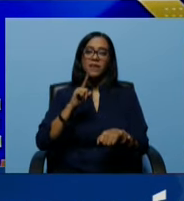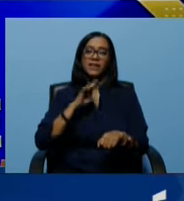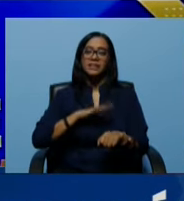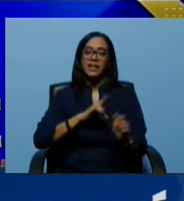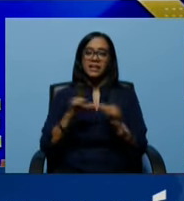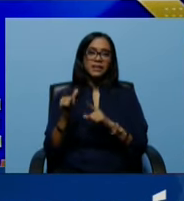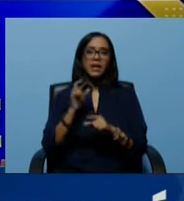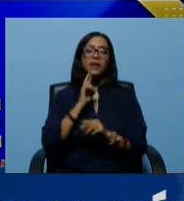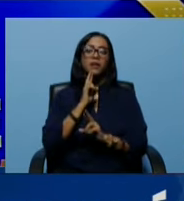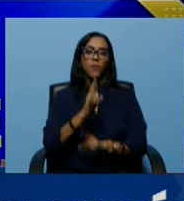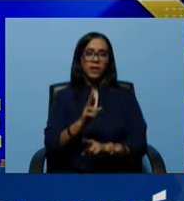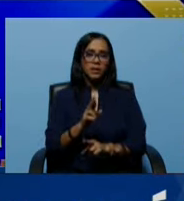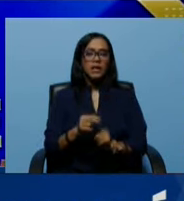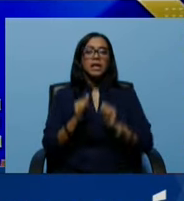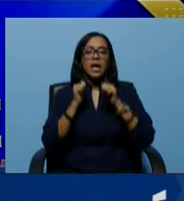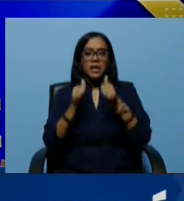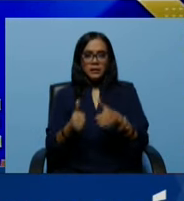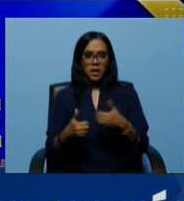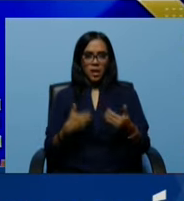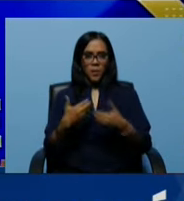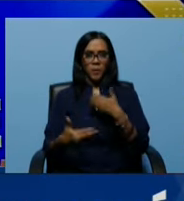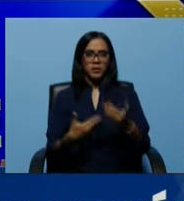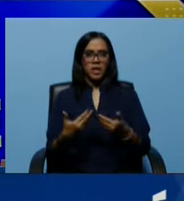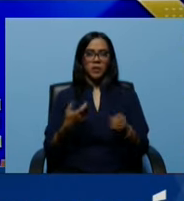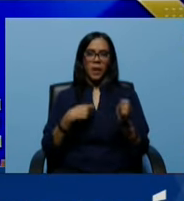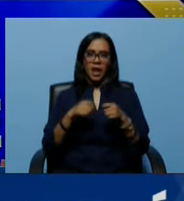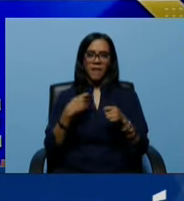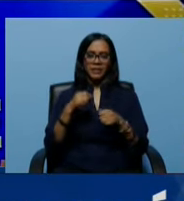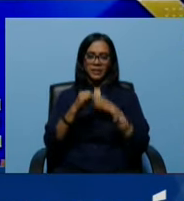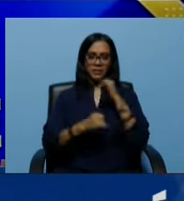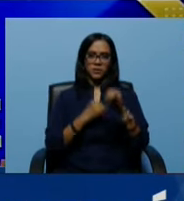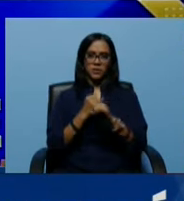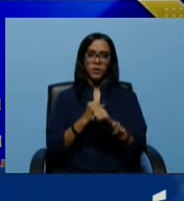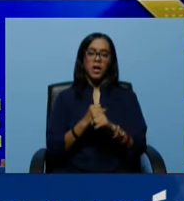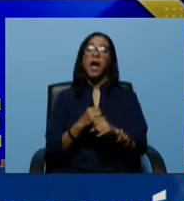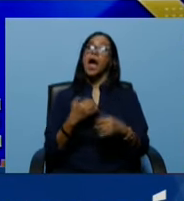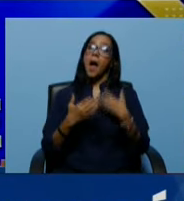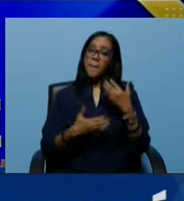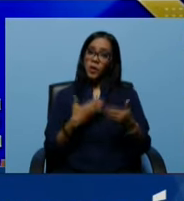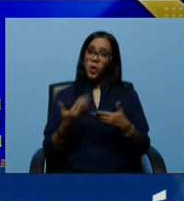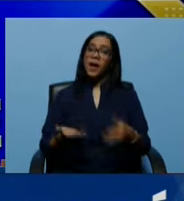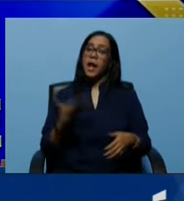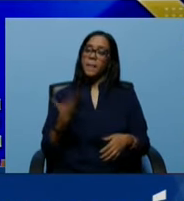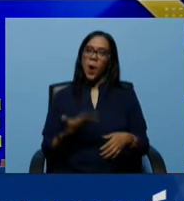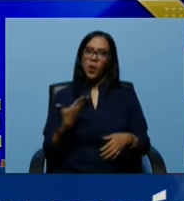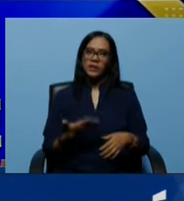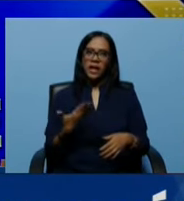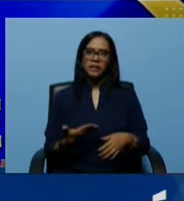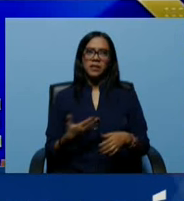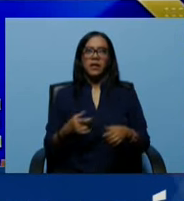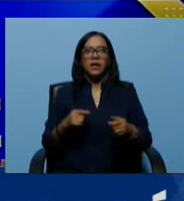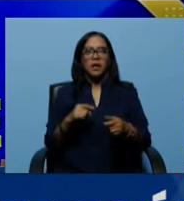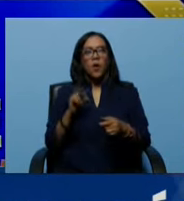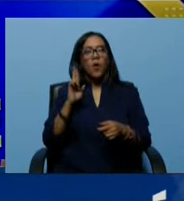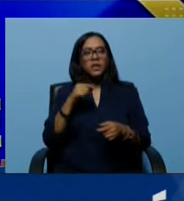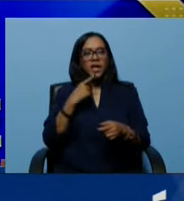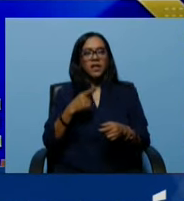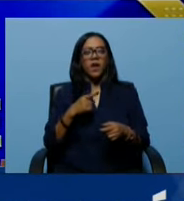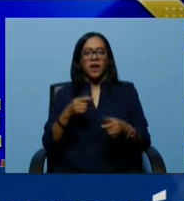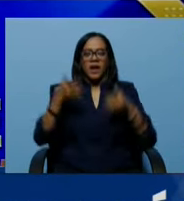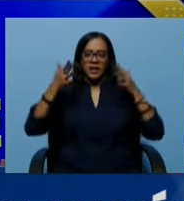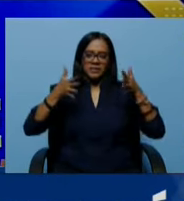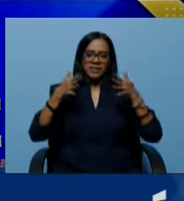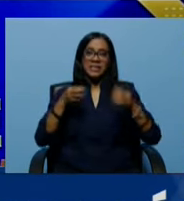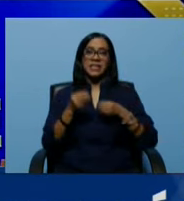respuesta e iniciar el proceso para la exportación. Así que el protocolo es fundamental y por eso usted ha dado la instrucción que se